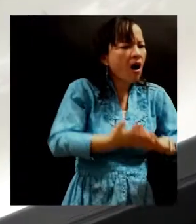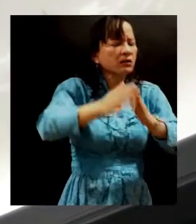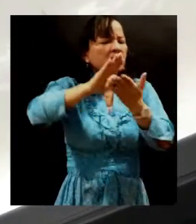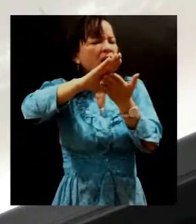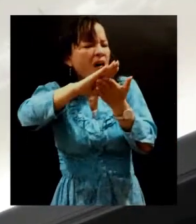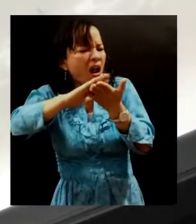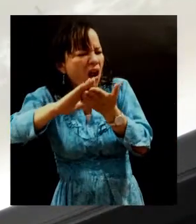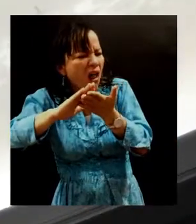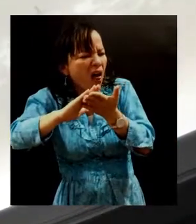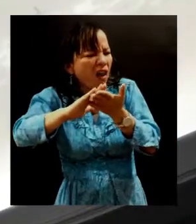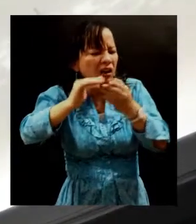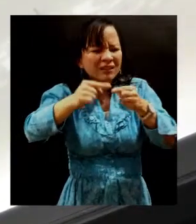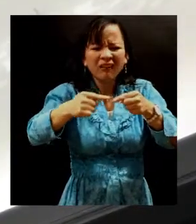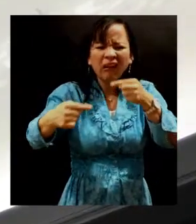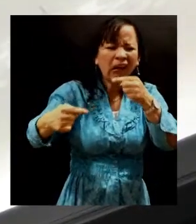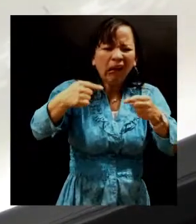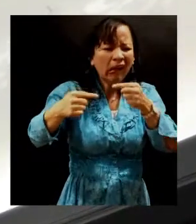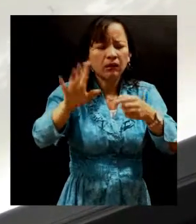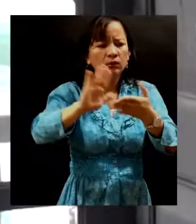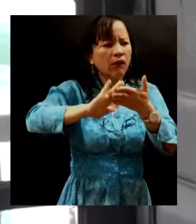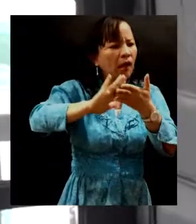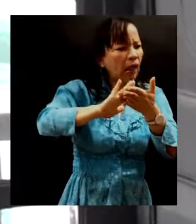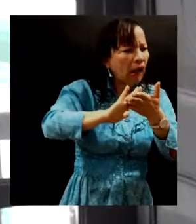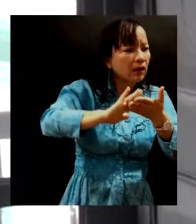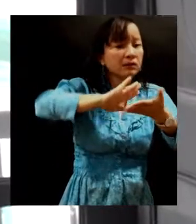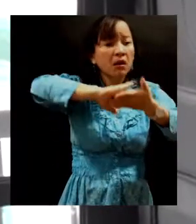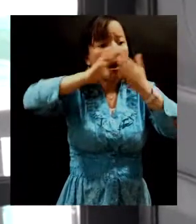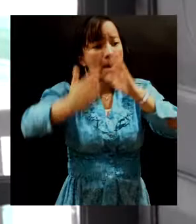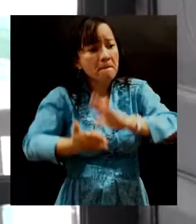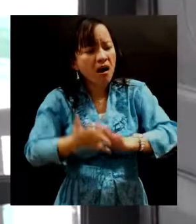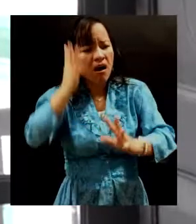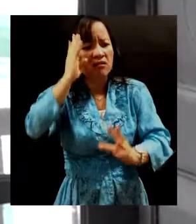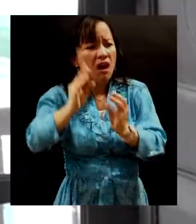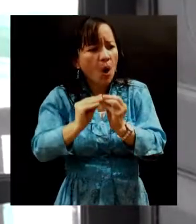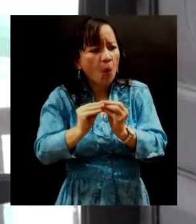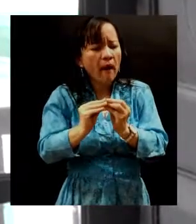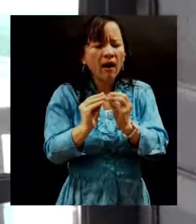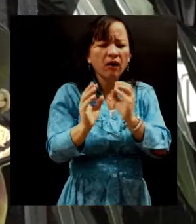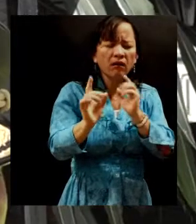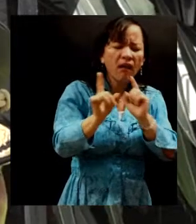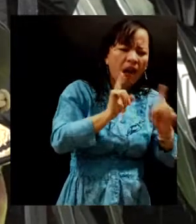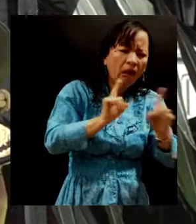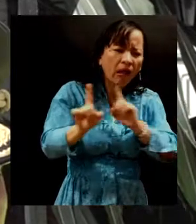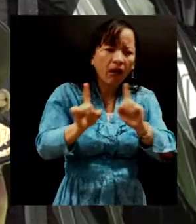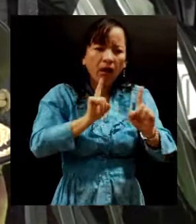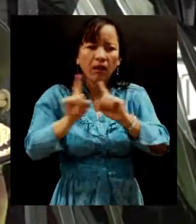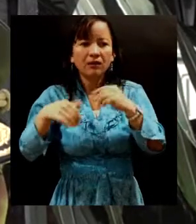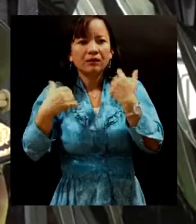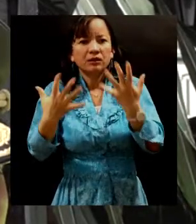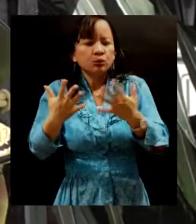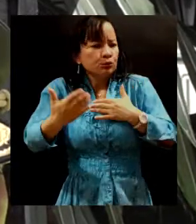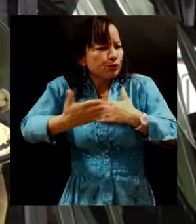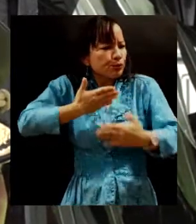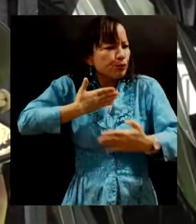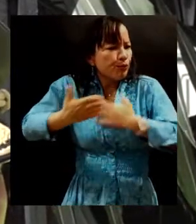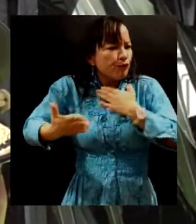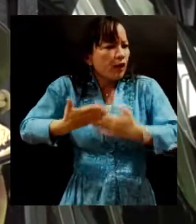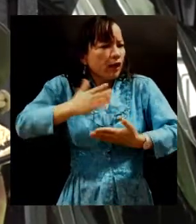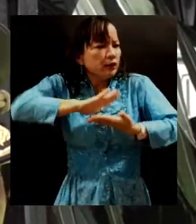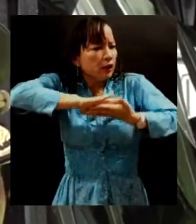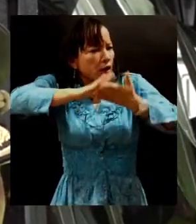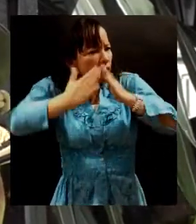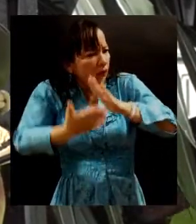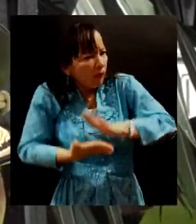y la conciliación, que están basados en el diálogo, que están basados en los acuerdos, que están basados en